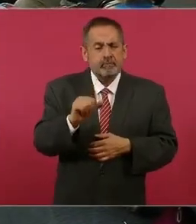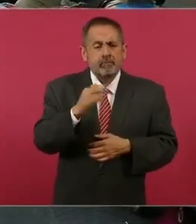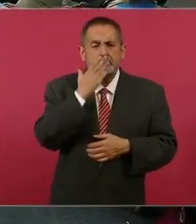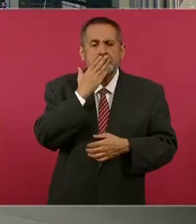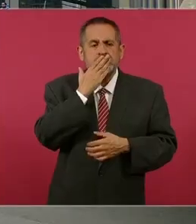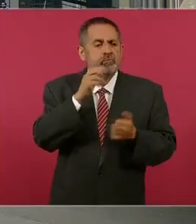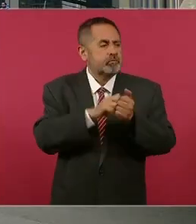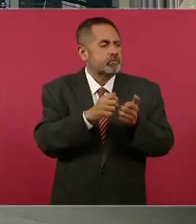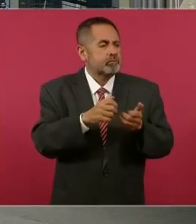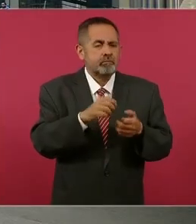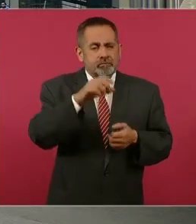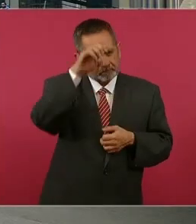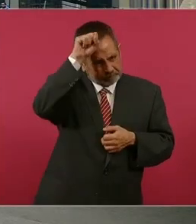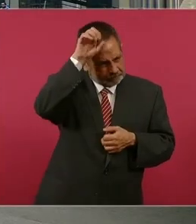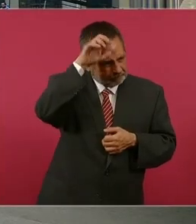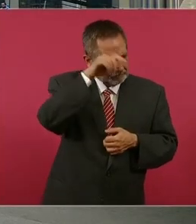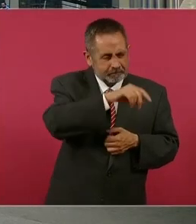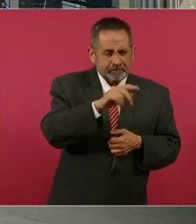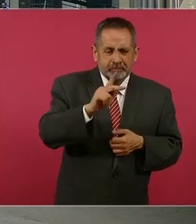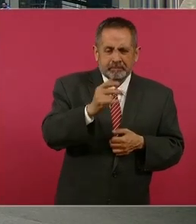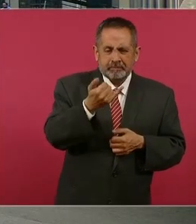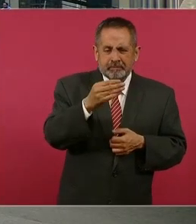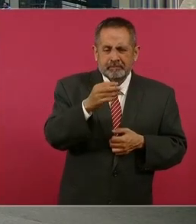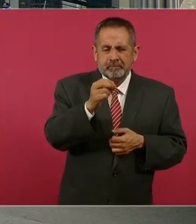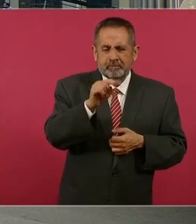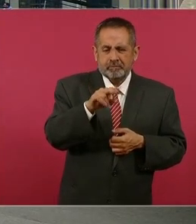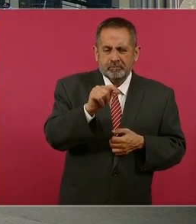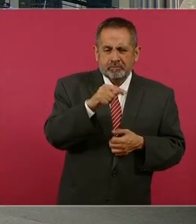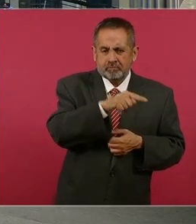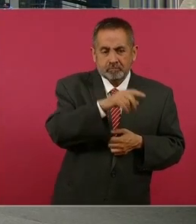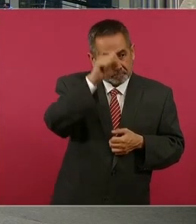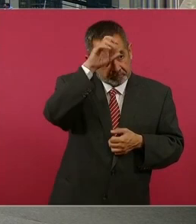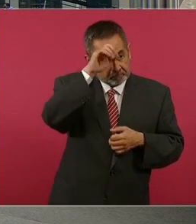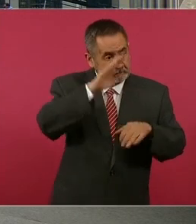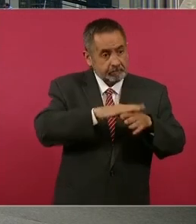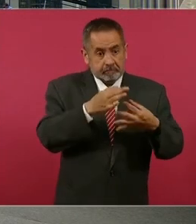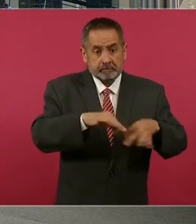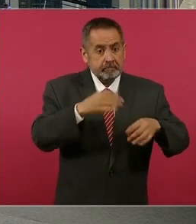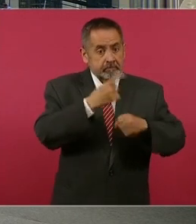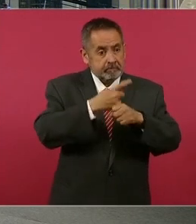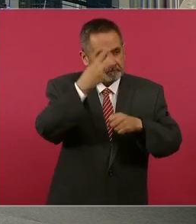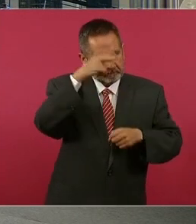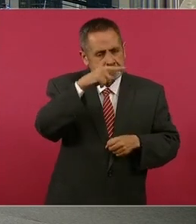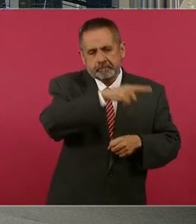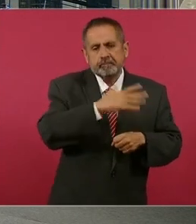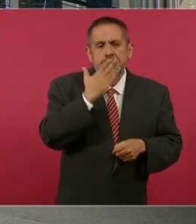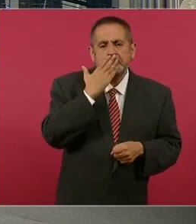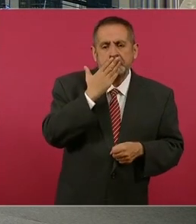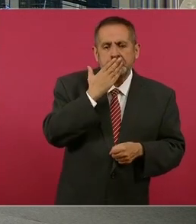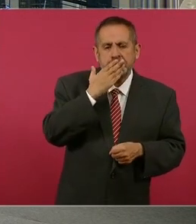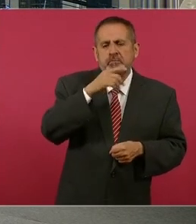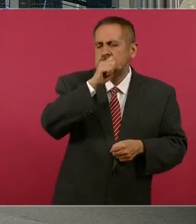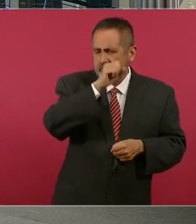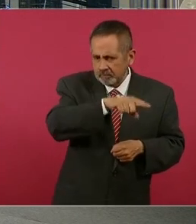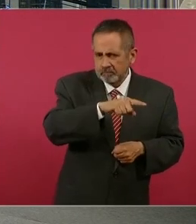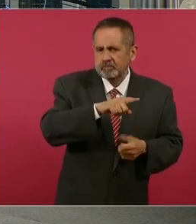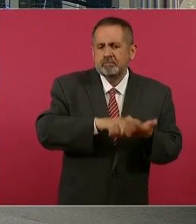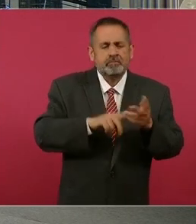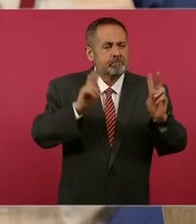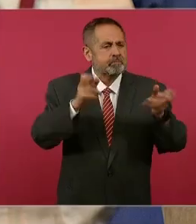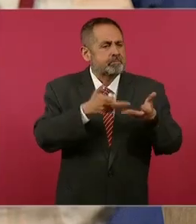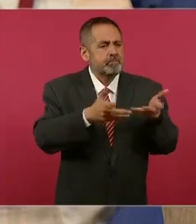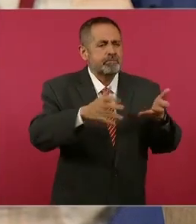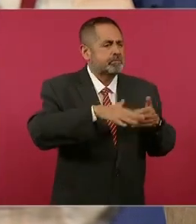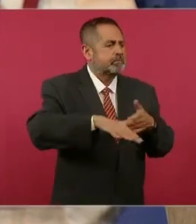un ejidal, una minera que se llama Painmont. También es una de las mineras más importantes de México, en Sonora. También ese tema